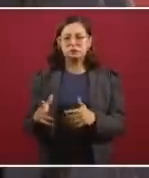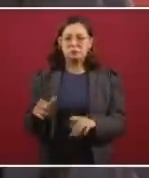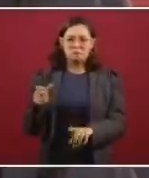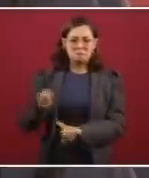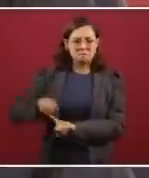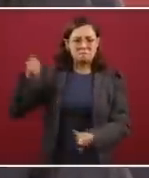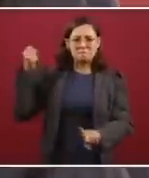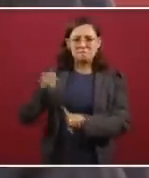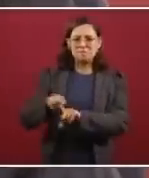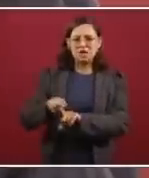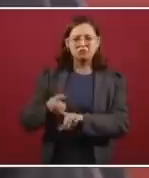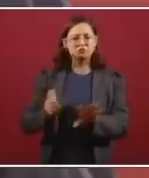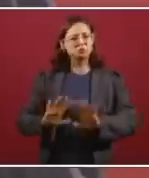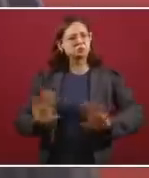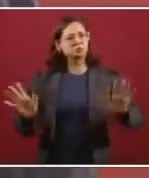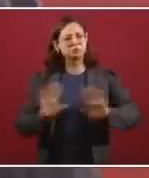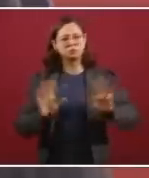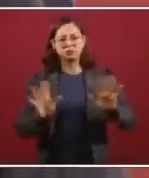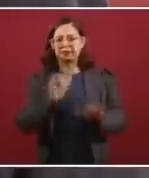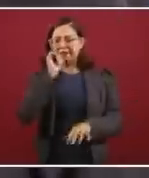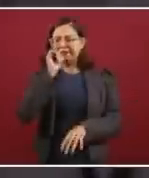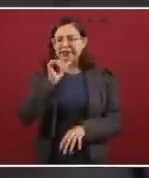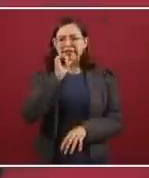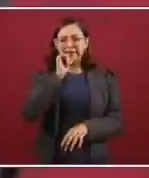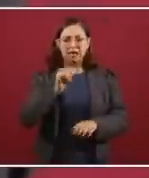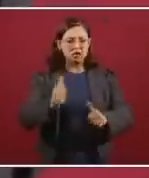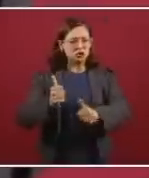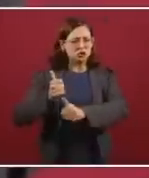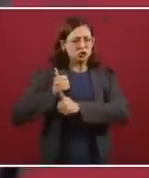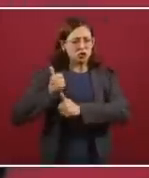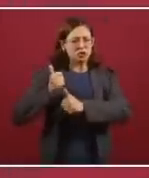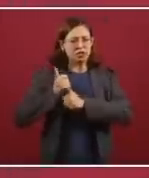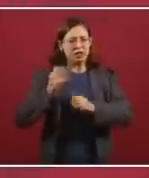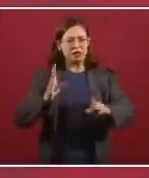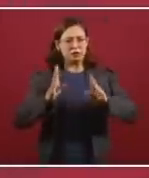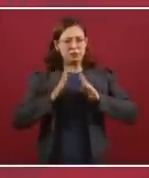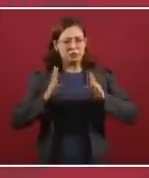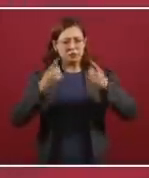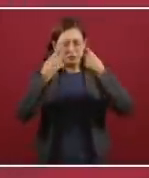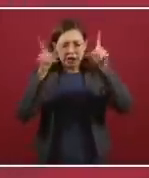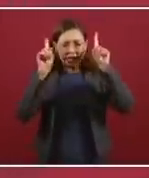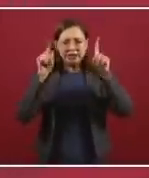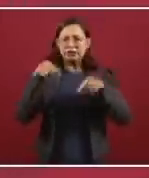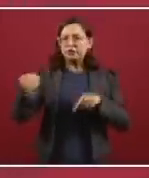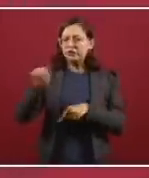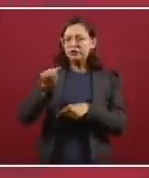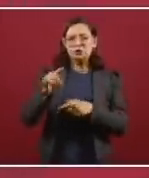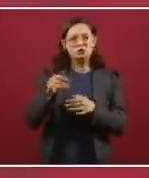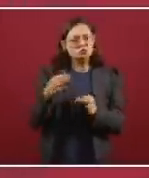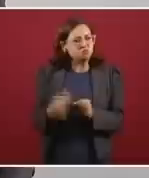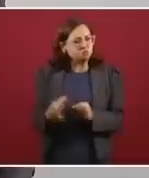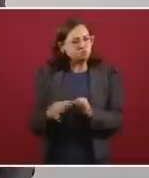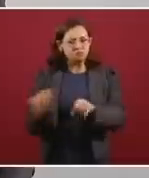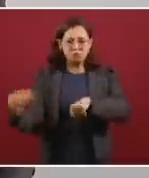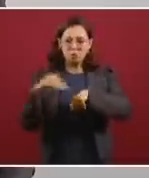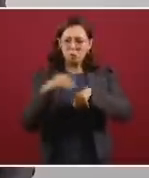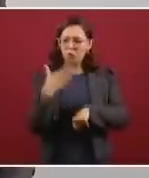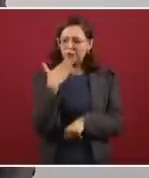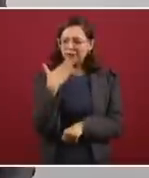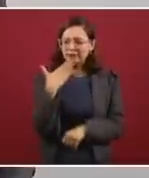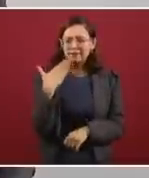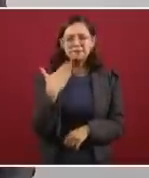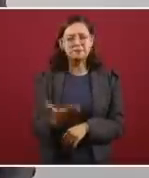se están portando muy bien los soldados, los marinos. Ayer dije y repito ahora,